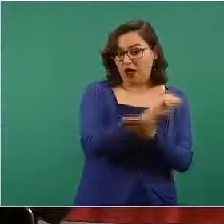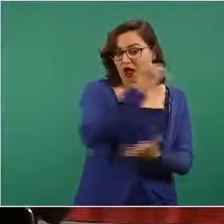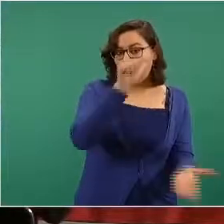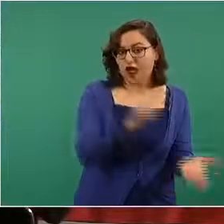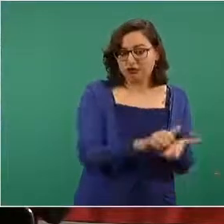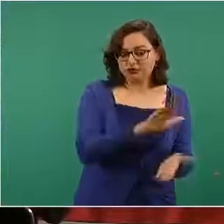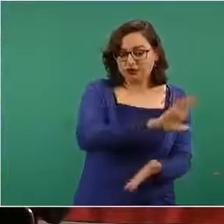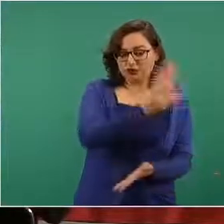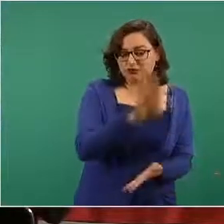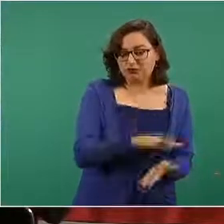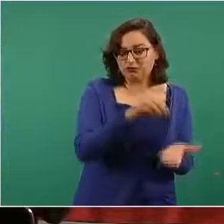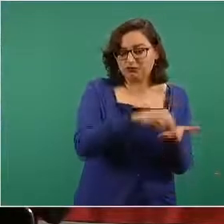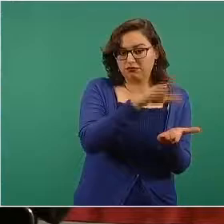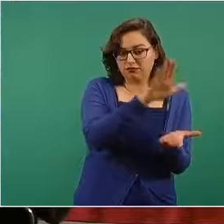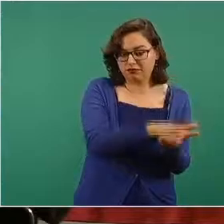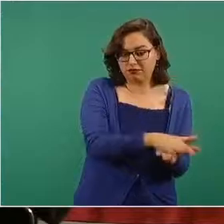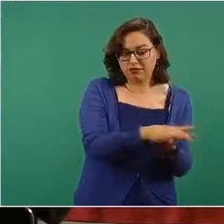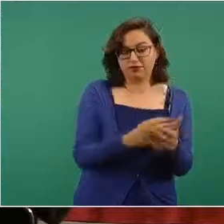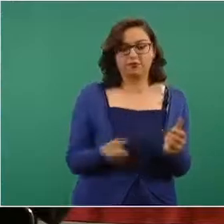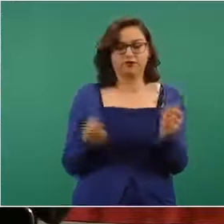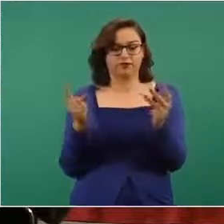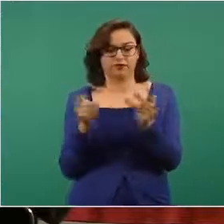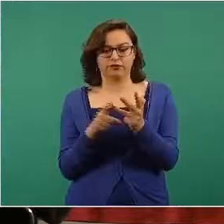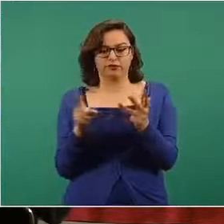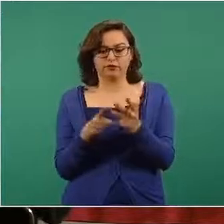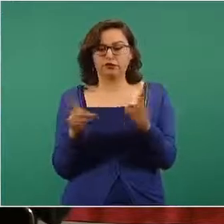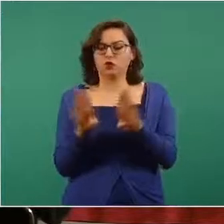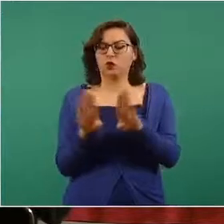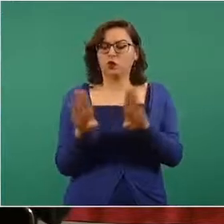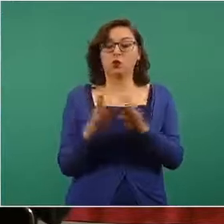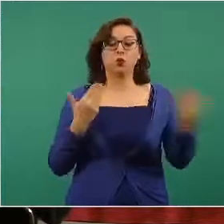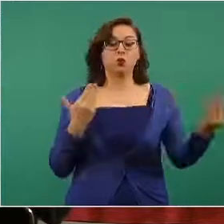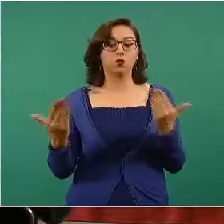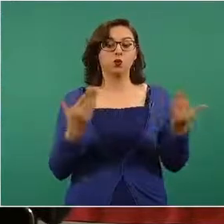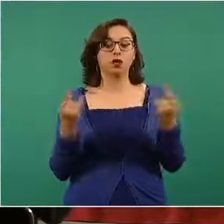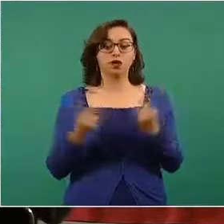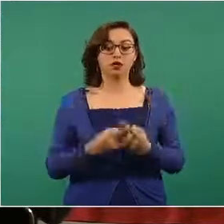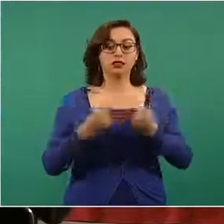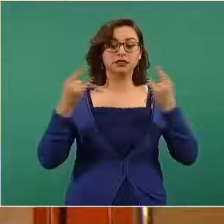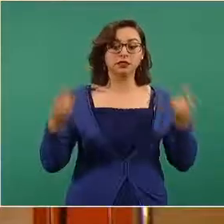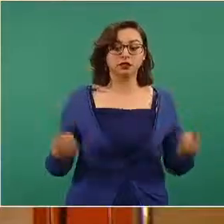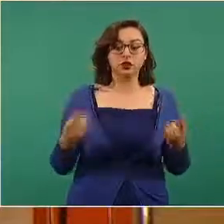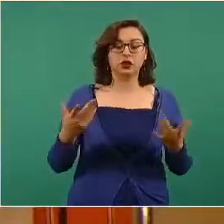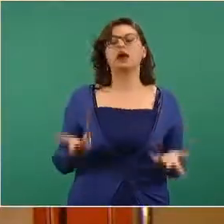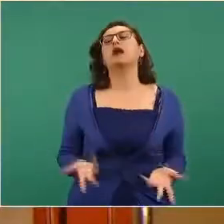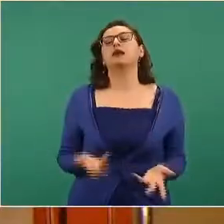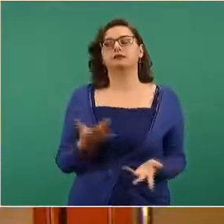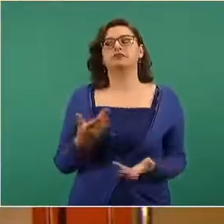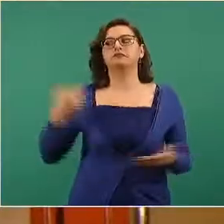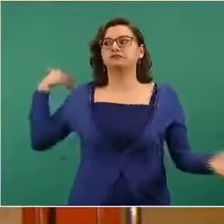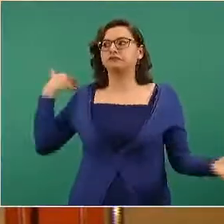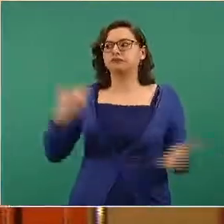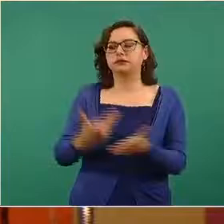la tercera base de datos es la forma en que comparamos históricamente, y eso lo hacemos con las bases del INEGI.